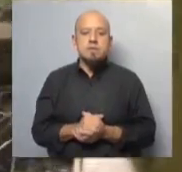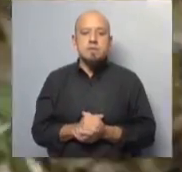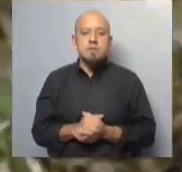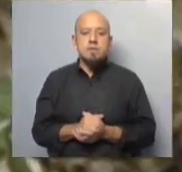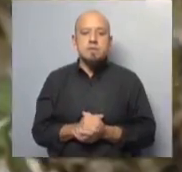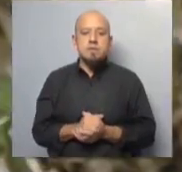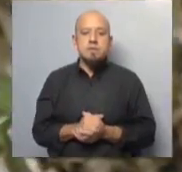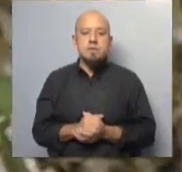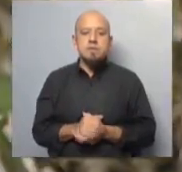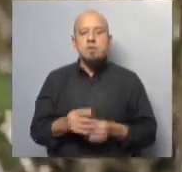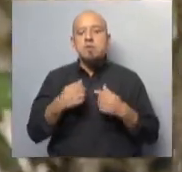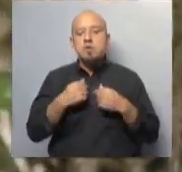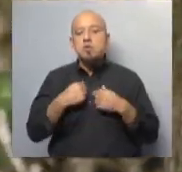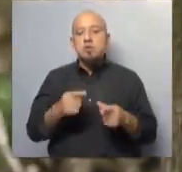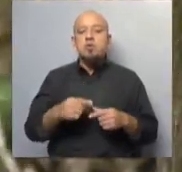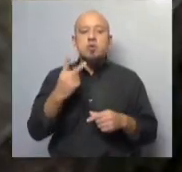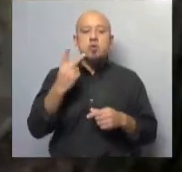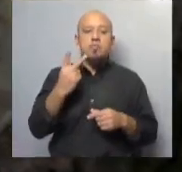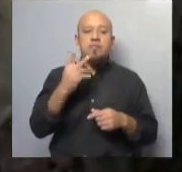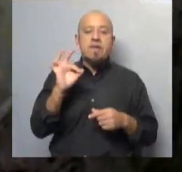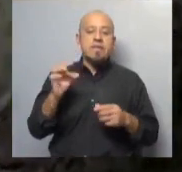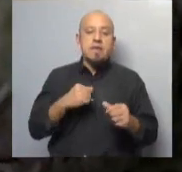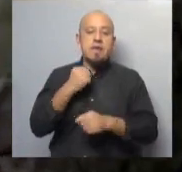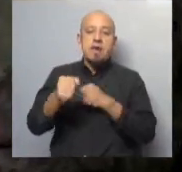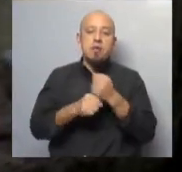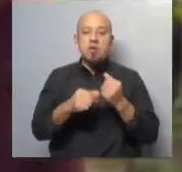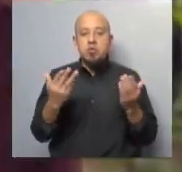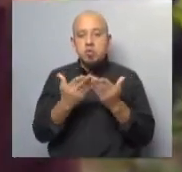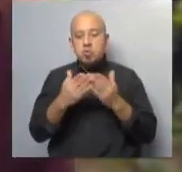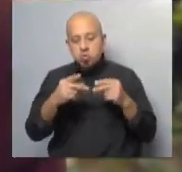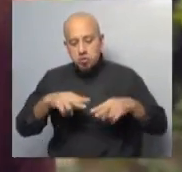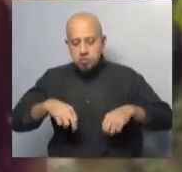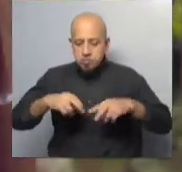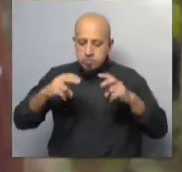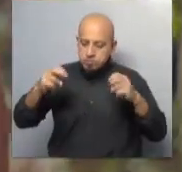Soy Alejandro Sequeira y hace casi 2 décadas que estudio los hongos silvestres de Uruguay.